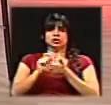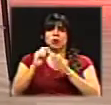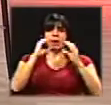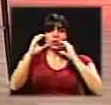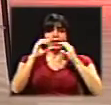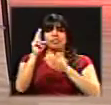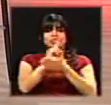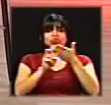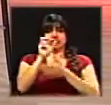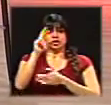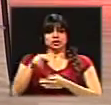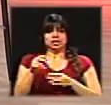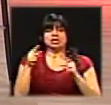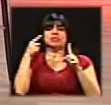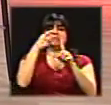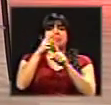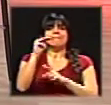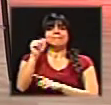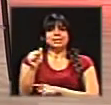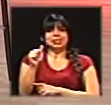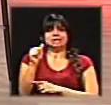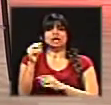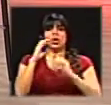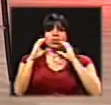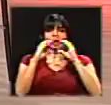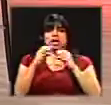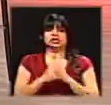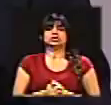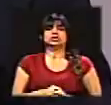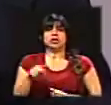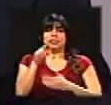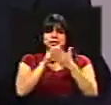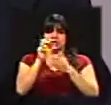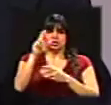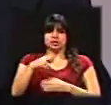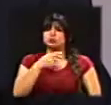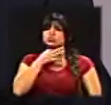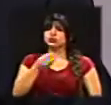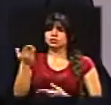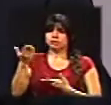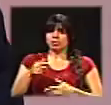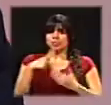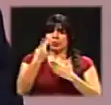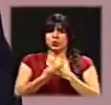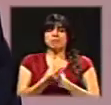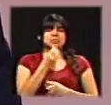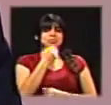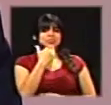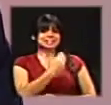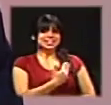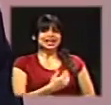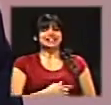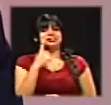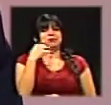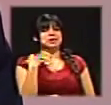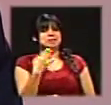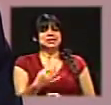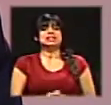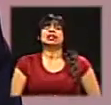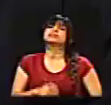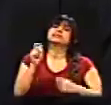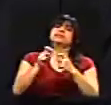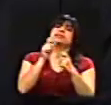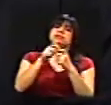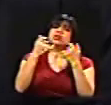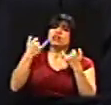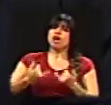Costa Rica, en la maestría de comunicación en la Universidad de Costa Rica. Es un gusto tenerlo aquí en el programa, Gustavo. Muchísimas gracias por la invitación, más bien. Precisamente